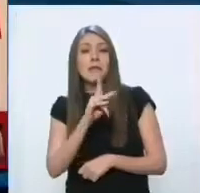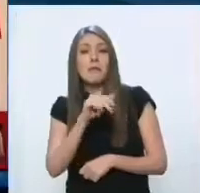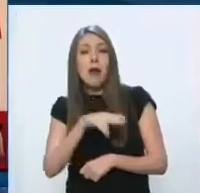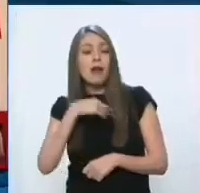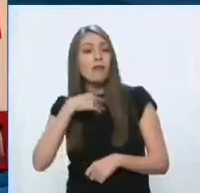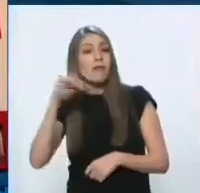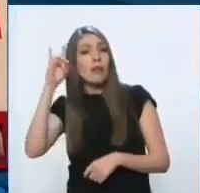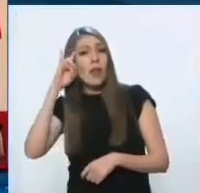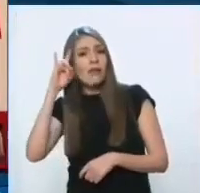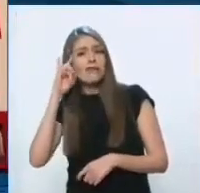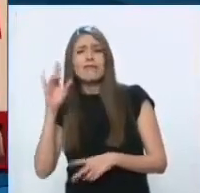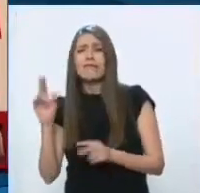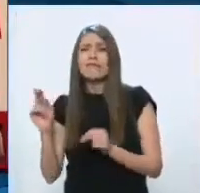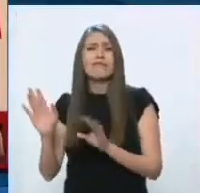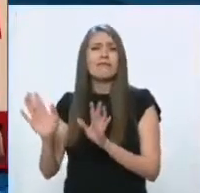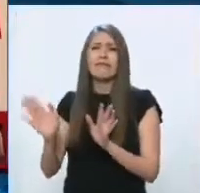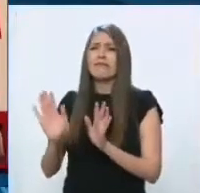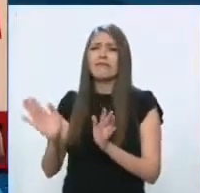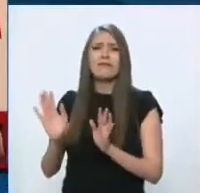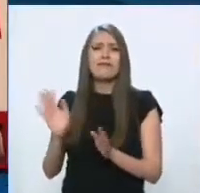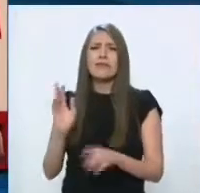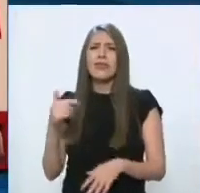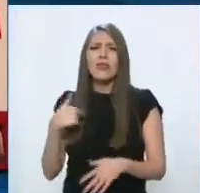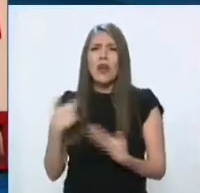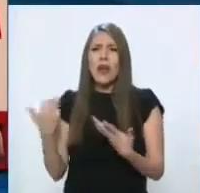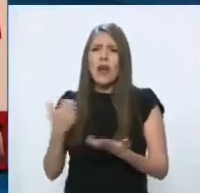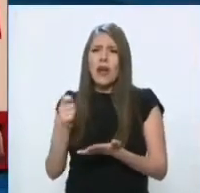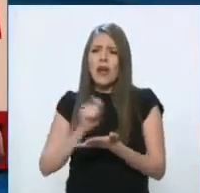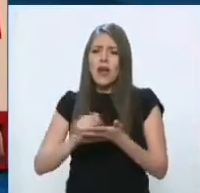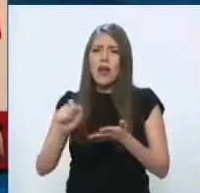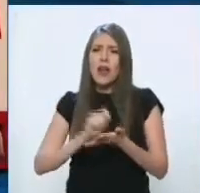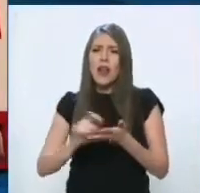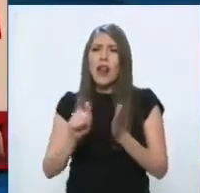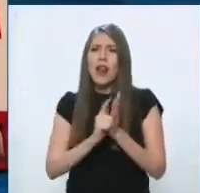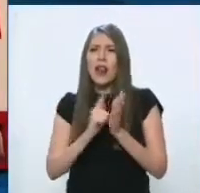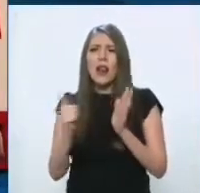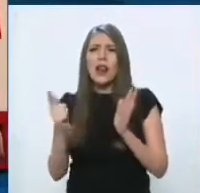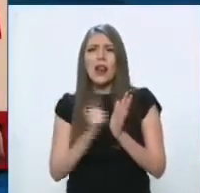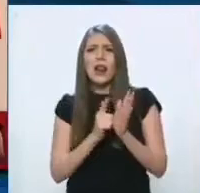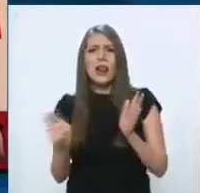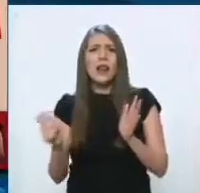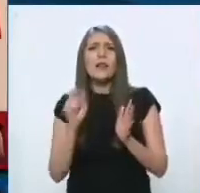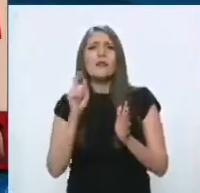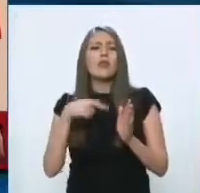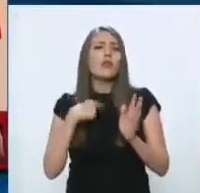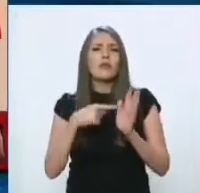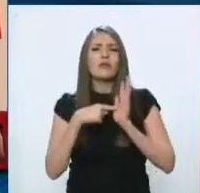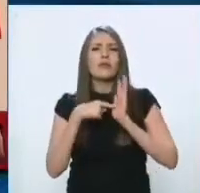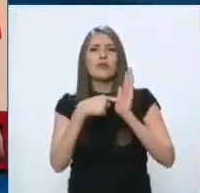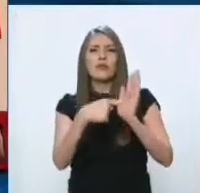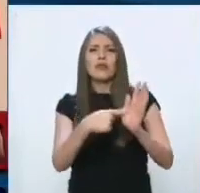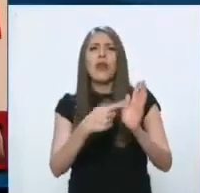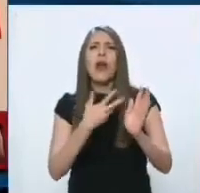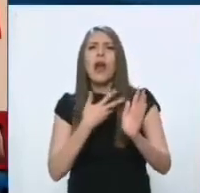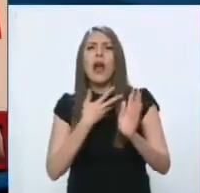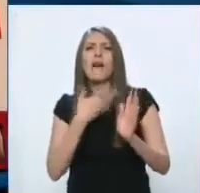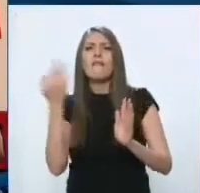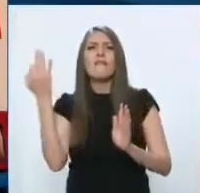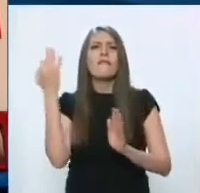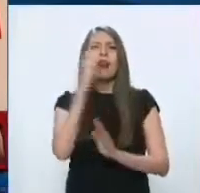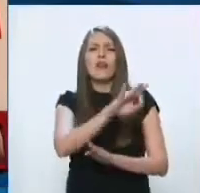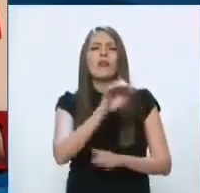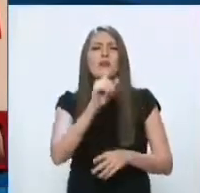De la misma manera que escribió un libro demostrando que hubo un fraude en la elección del 2006.